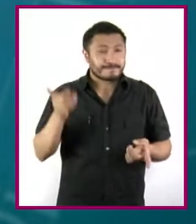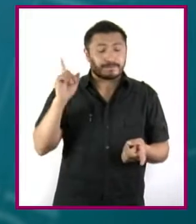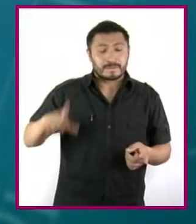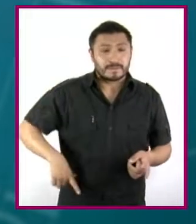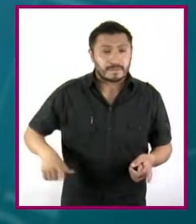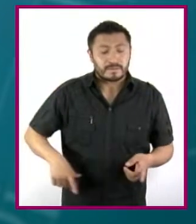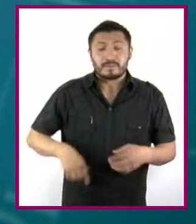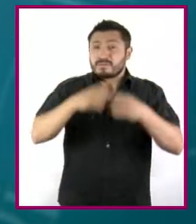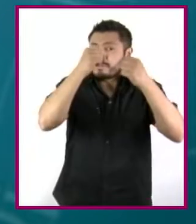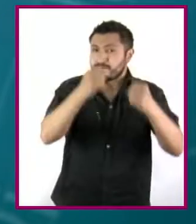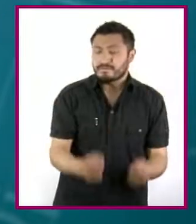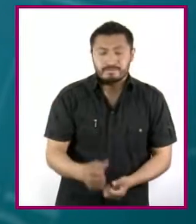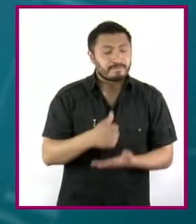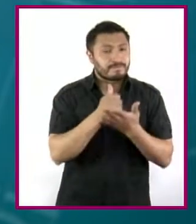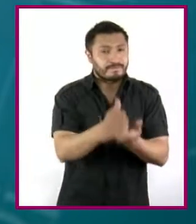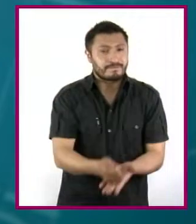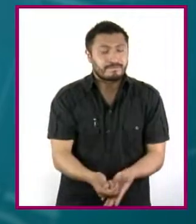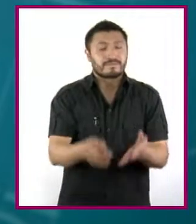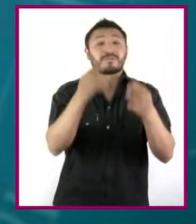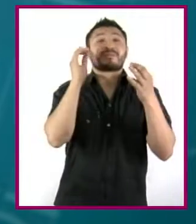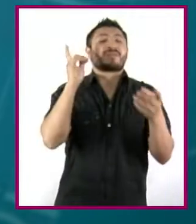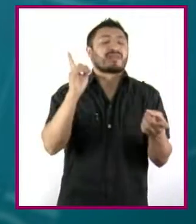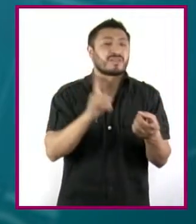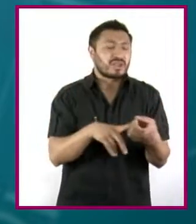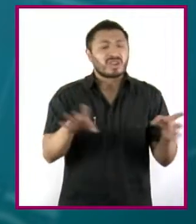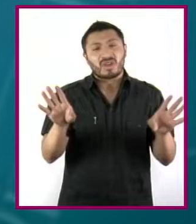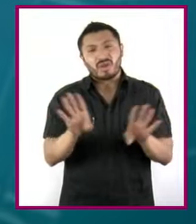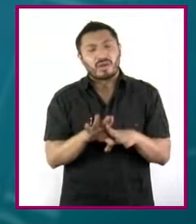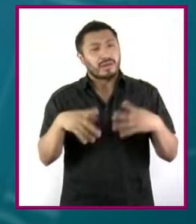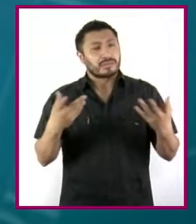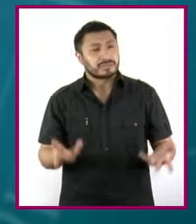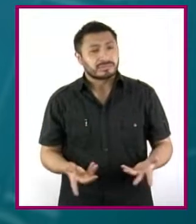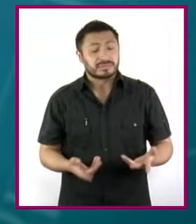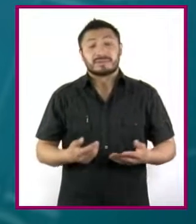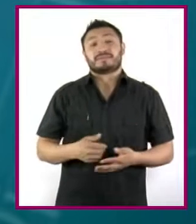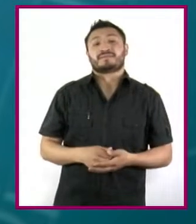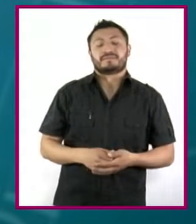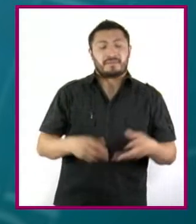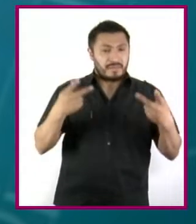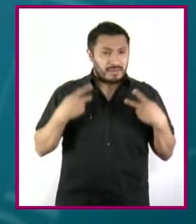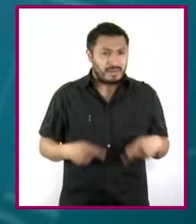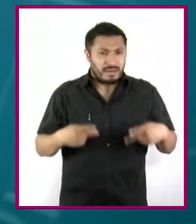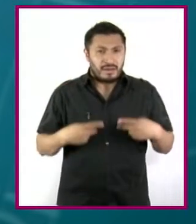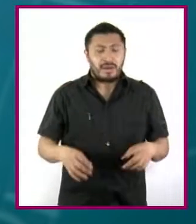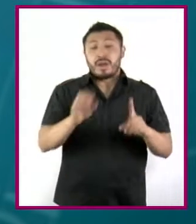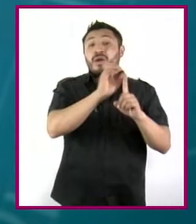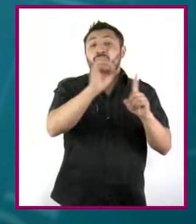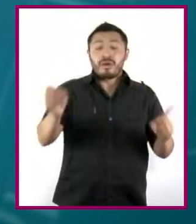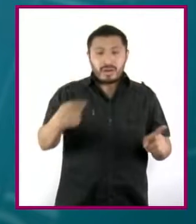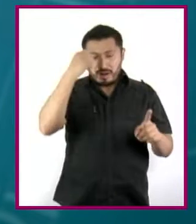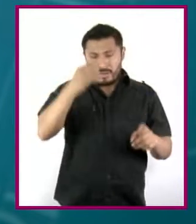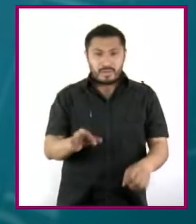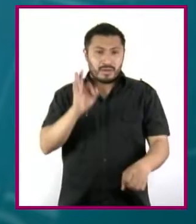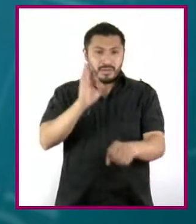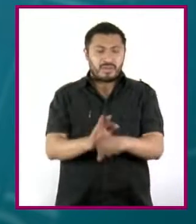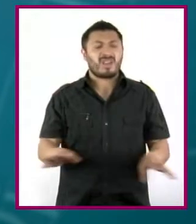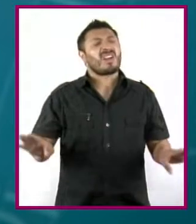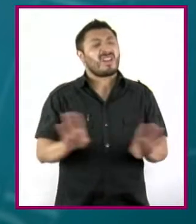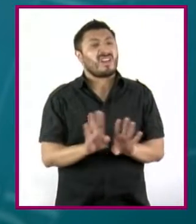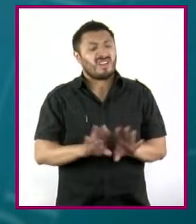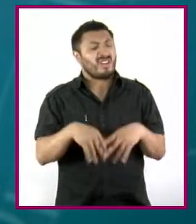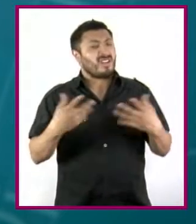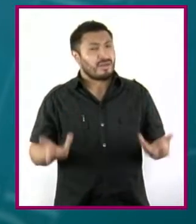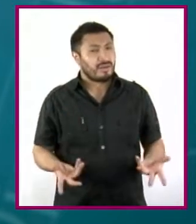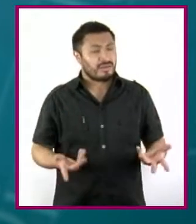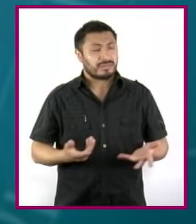gobierno nos garantiza la seguridad individual y colectiva? ¿De qué manera los ciudadanos podemos organizarnos para salvaguardar nuestras vidas y la de